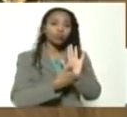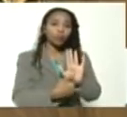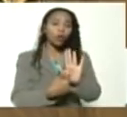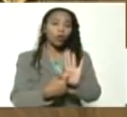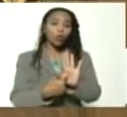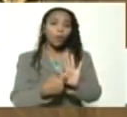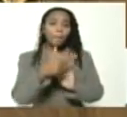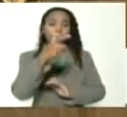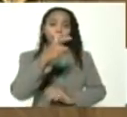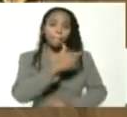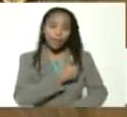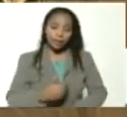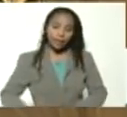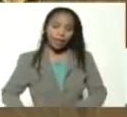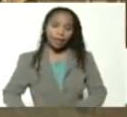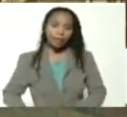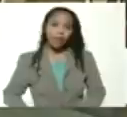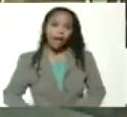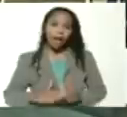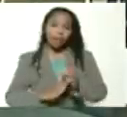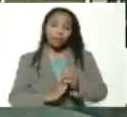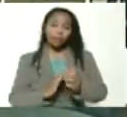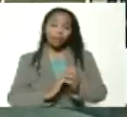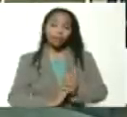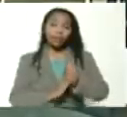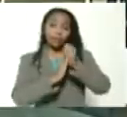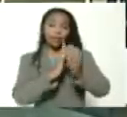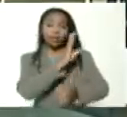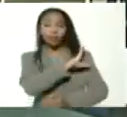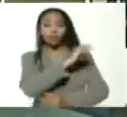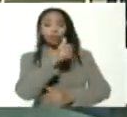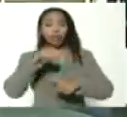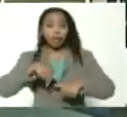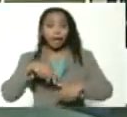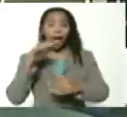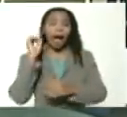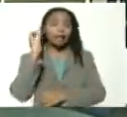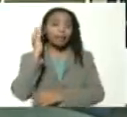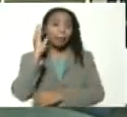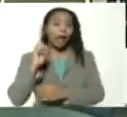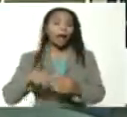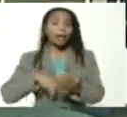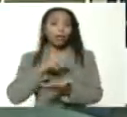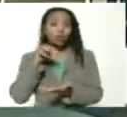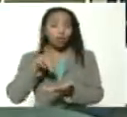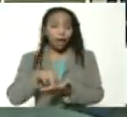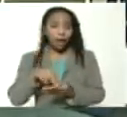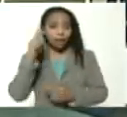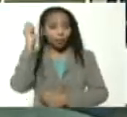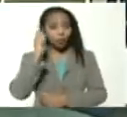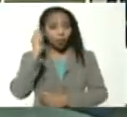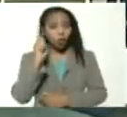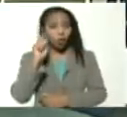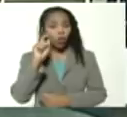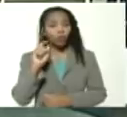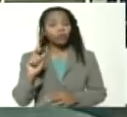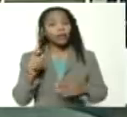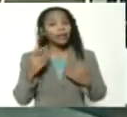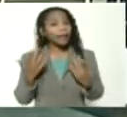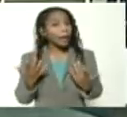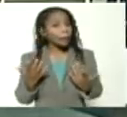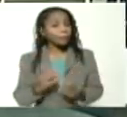ciudadano presidente y directivos de esta Asamblea Nacional, diputados y diputadas, nada más y nada menos, repito,